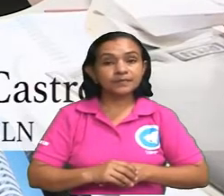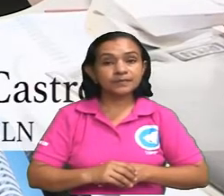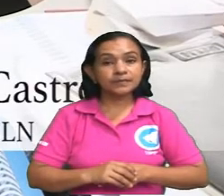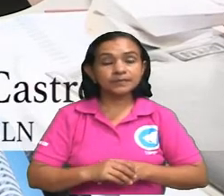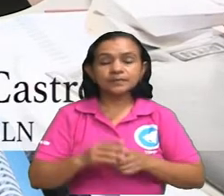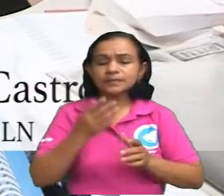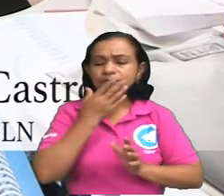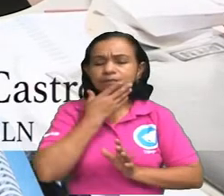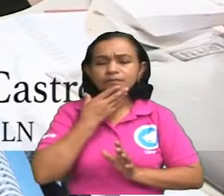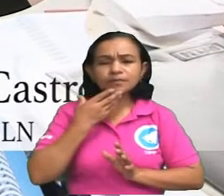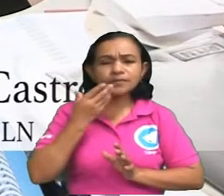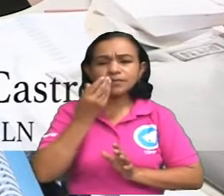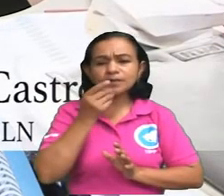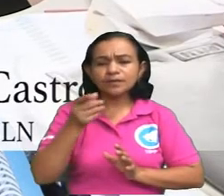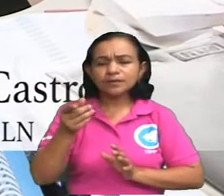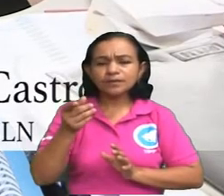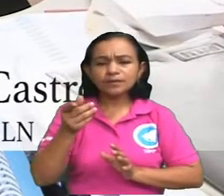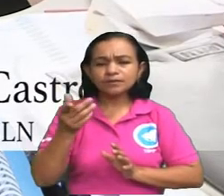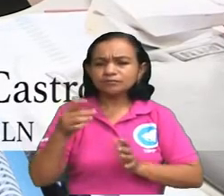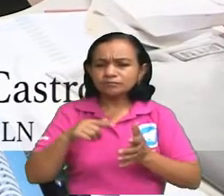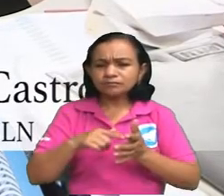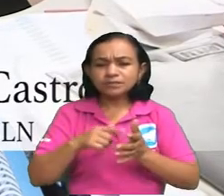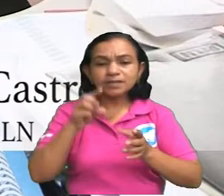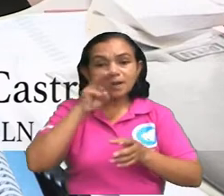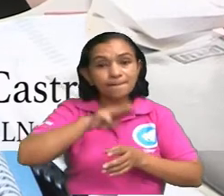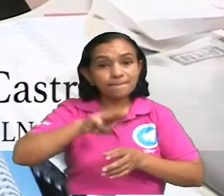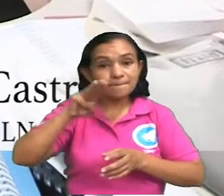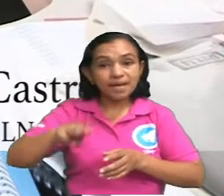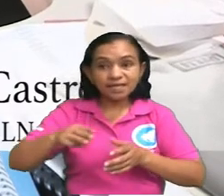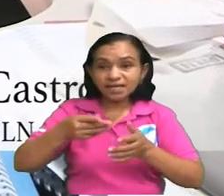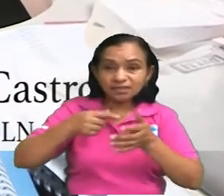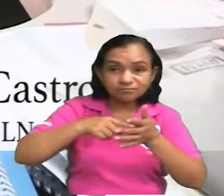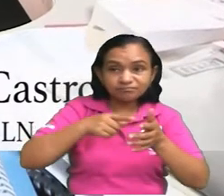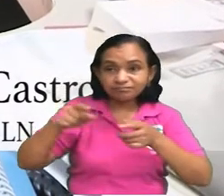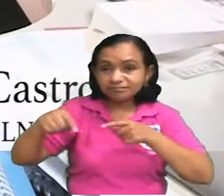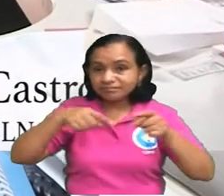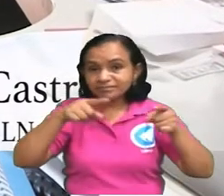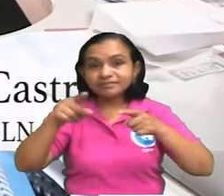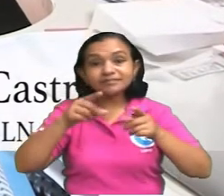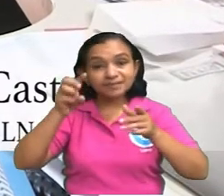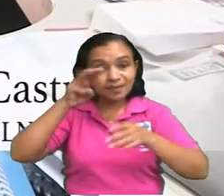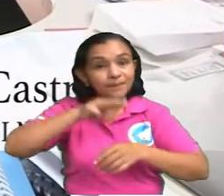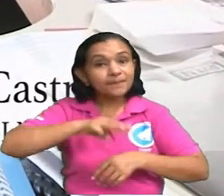desde joven era un muchacho inquieto en Matagalpa, papá. Y